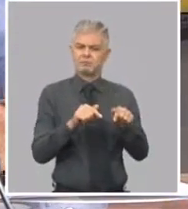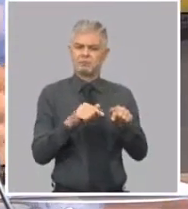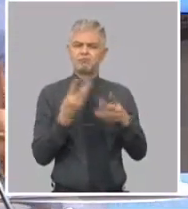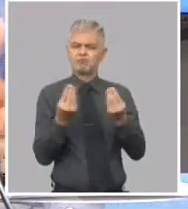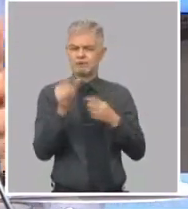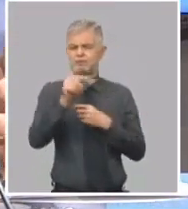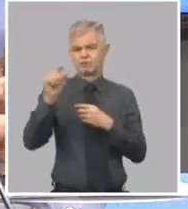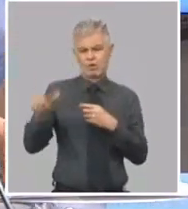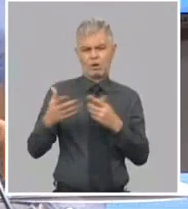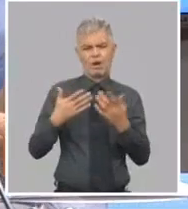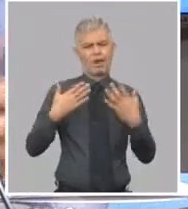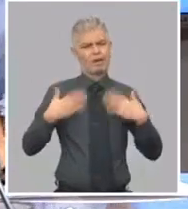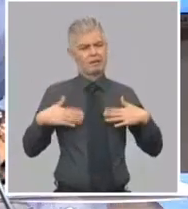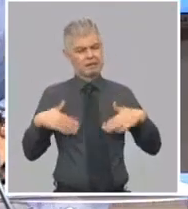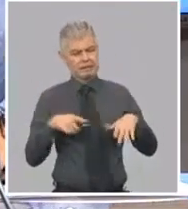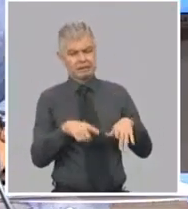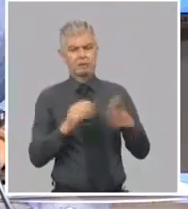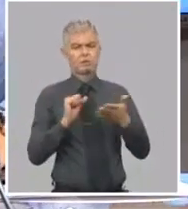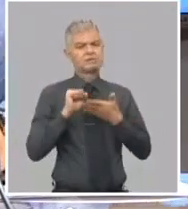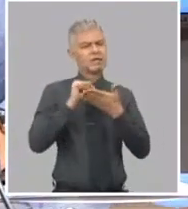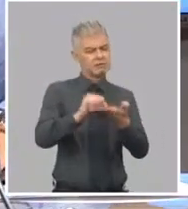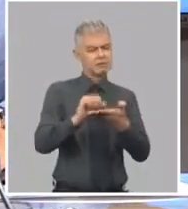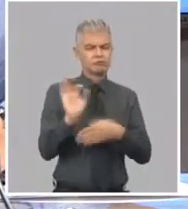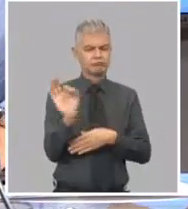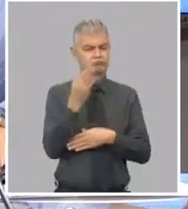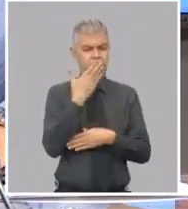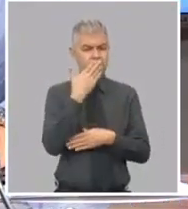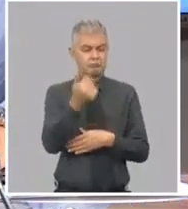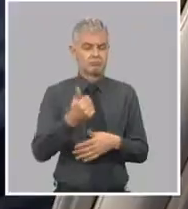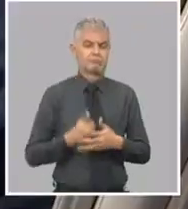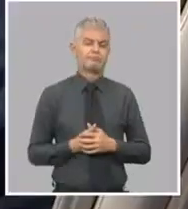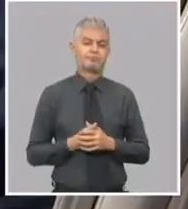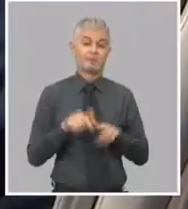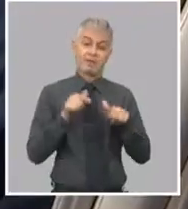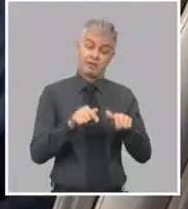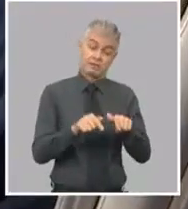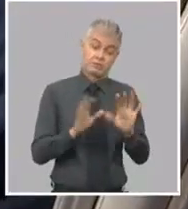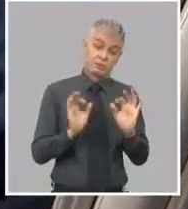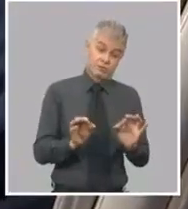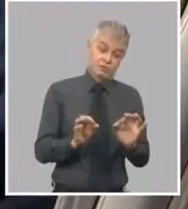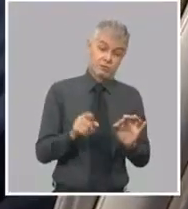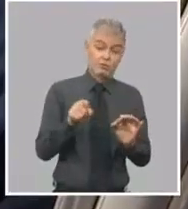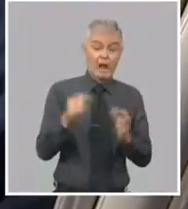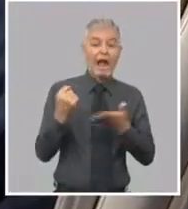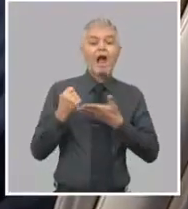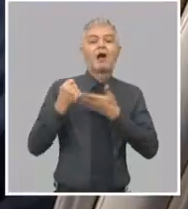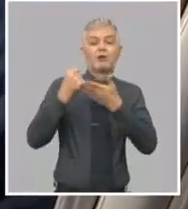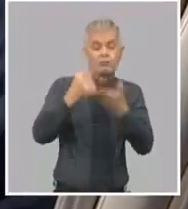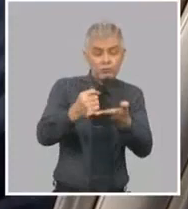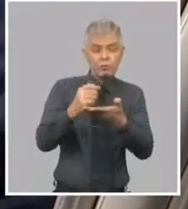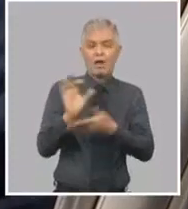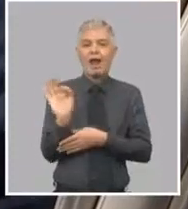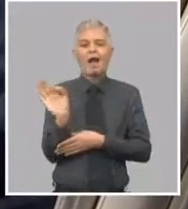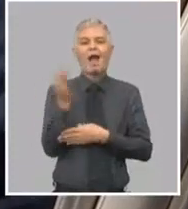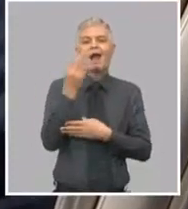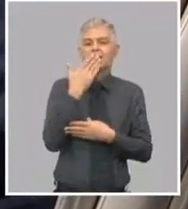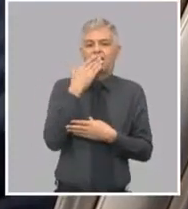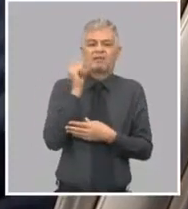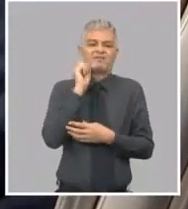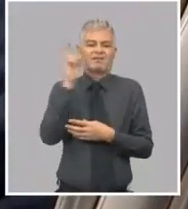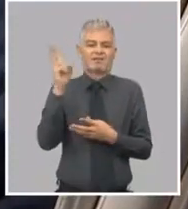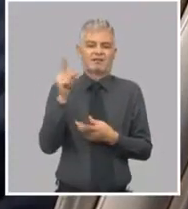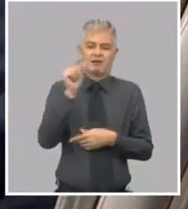tranquilidad con un servicio de calidad realmente en otras partes de esas cosas que como decía ayudan también a la calidad de vida de